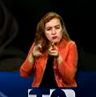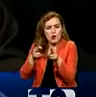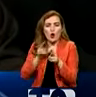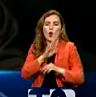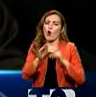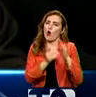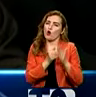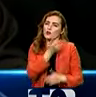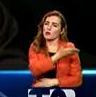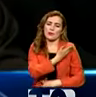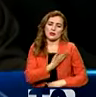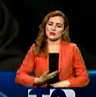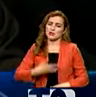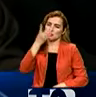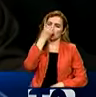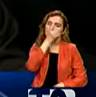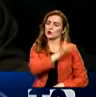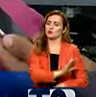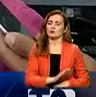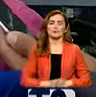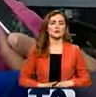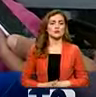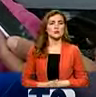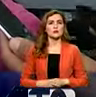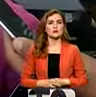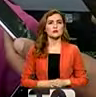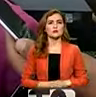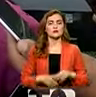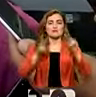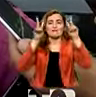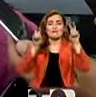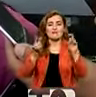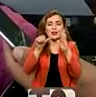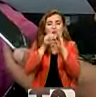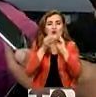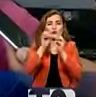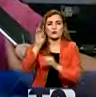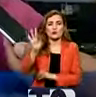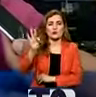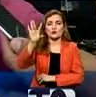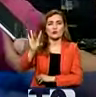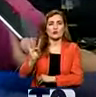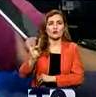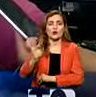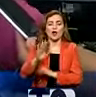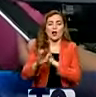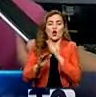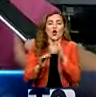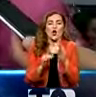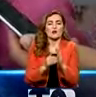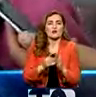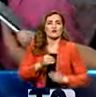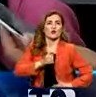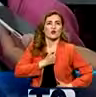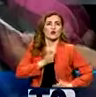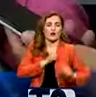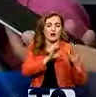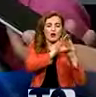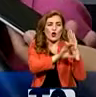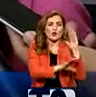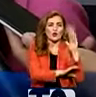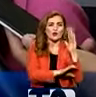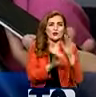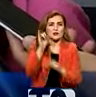contra de la objeción del presidente. El tema de eliminar el artículo 98 iba en contra de nuestra propia constitución.